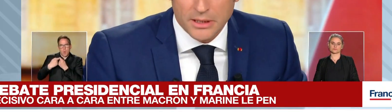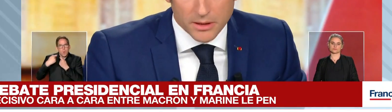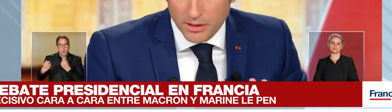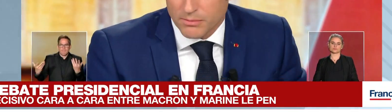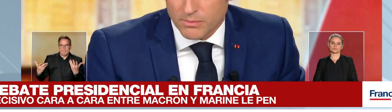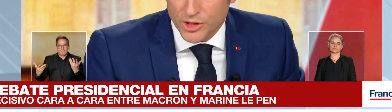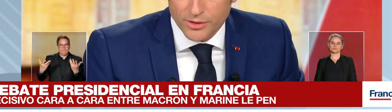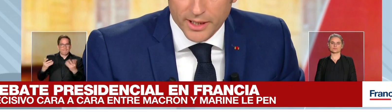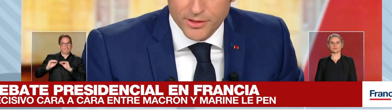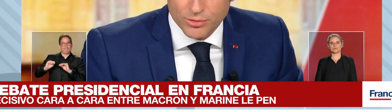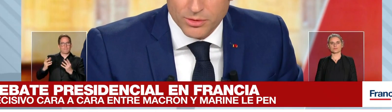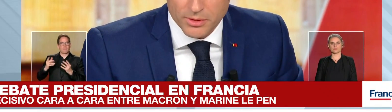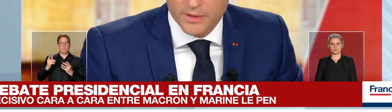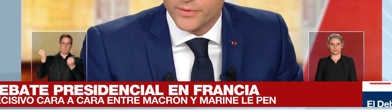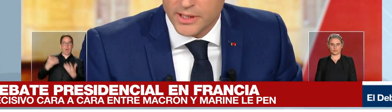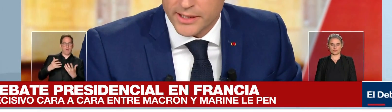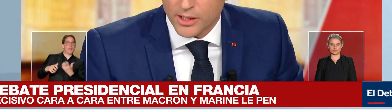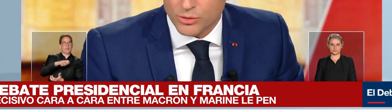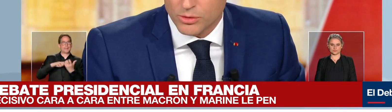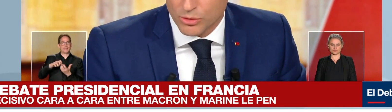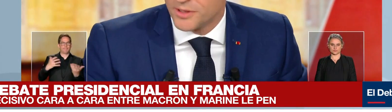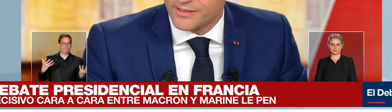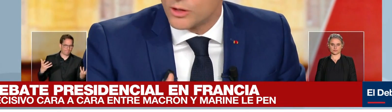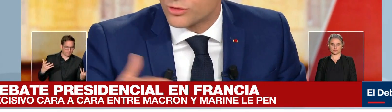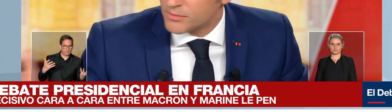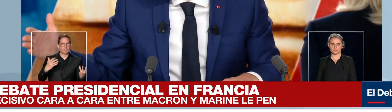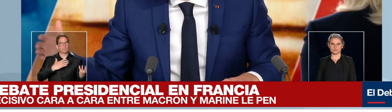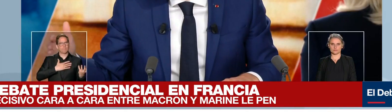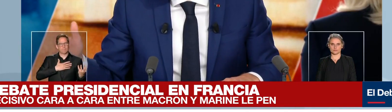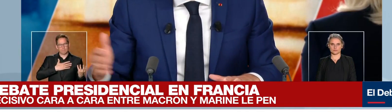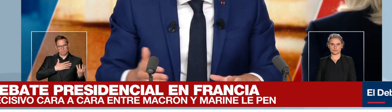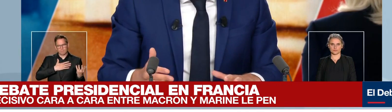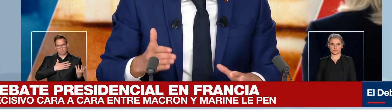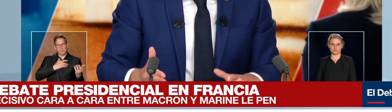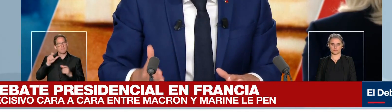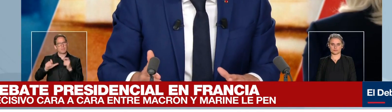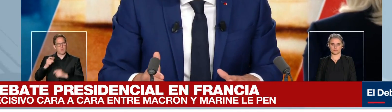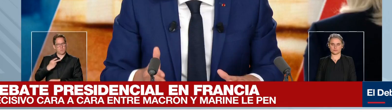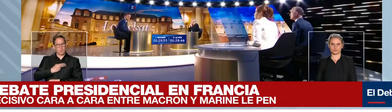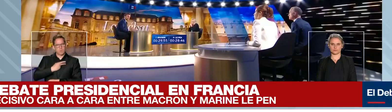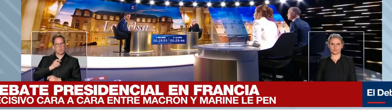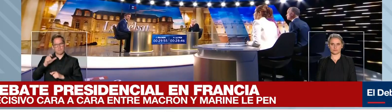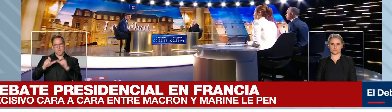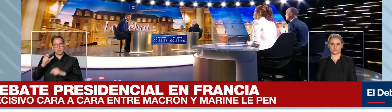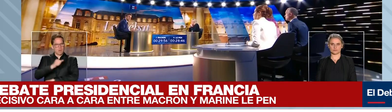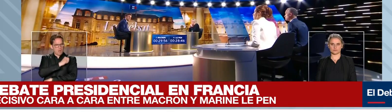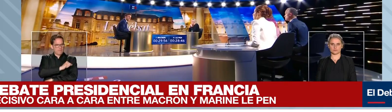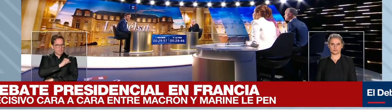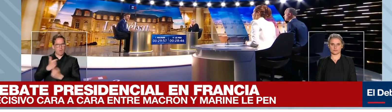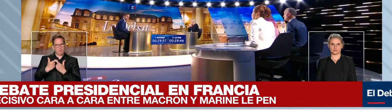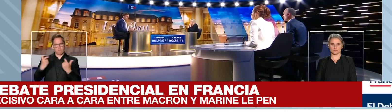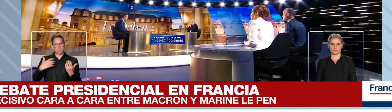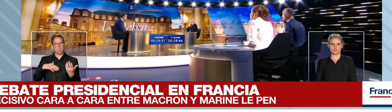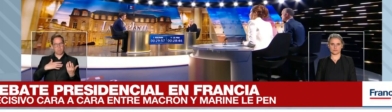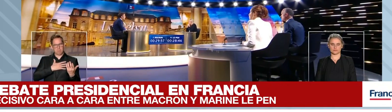desafortunadamente no duró mucho tiempo y tengo una gratitud infinita con estos trabajadores de la salud. Tomamos una